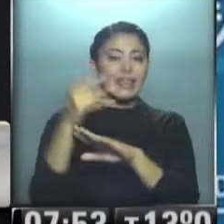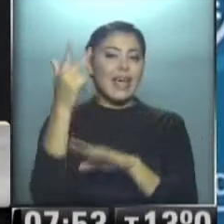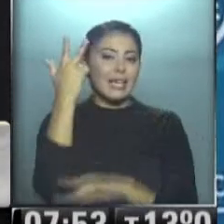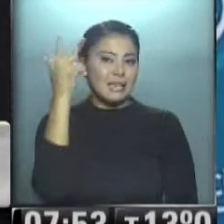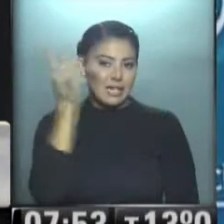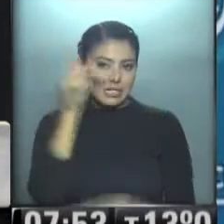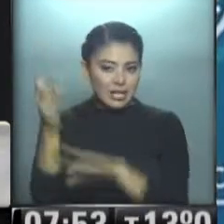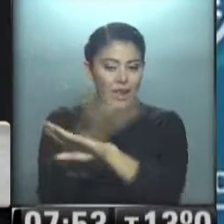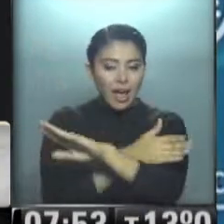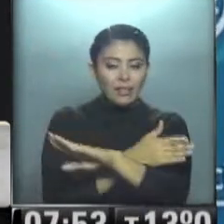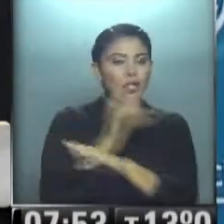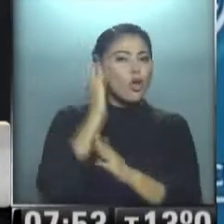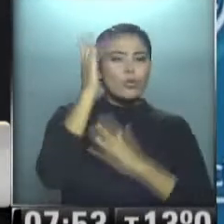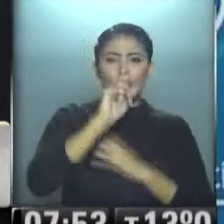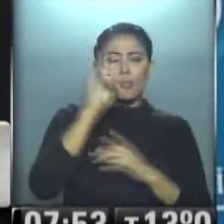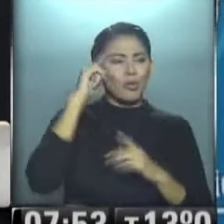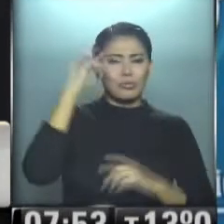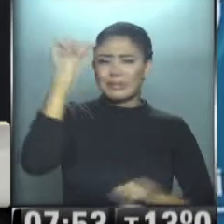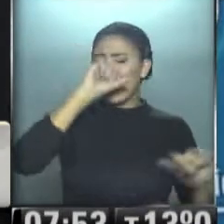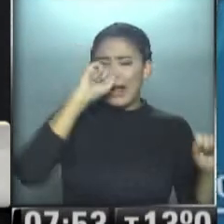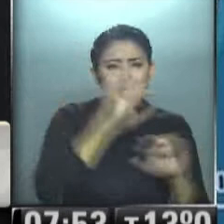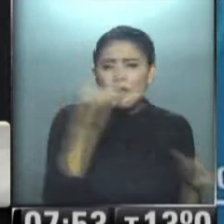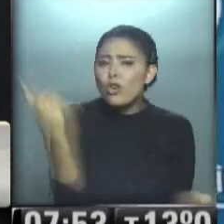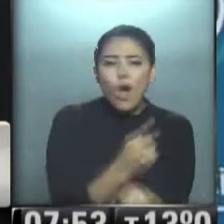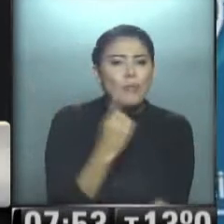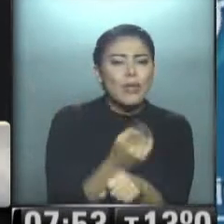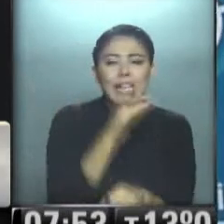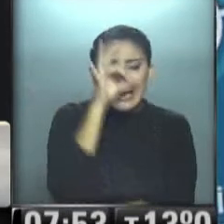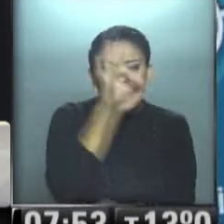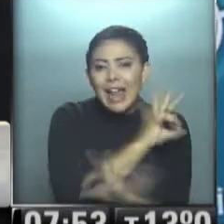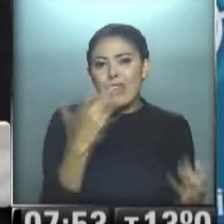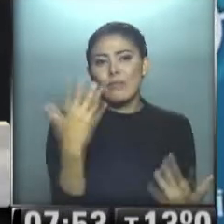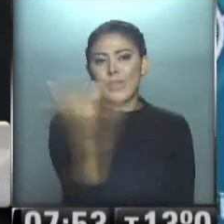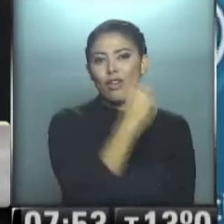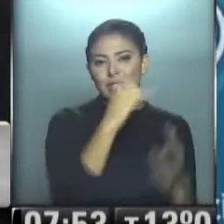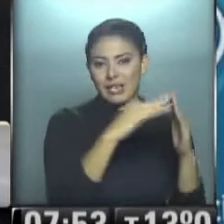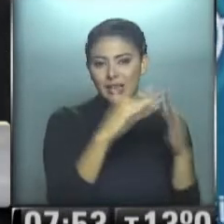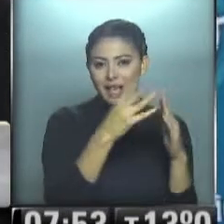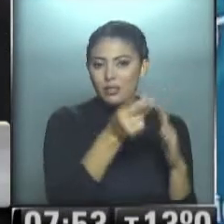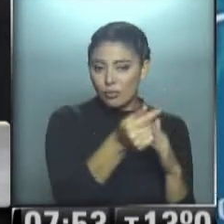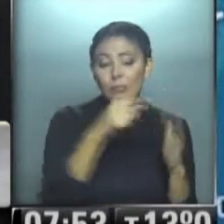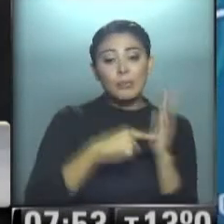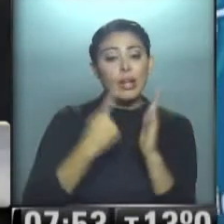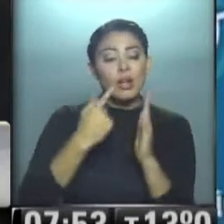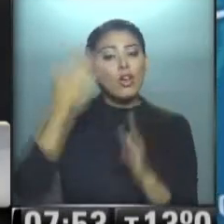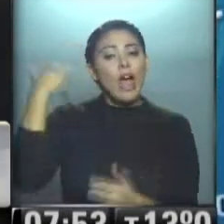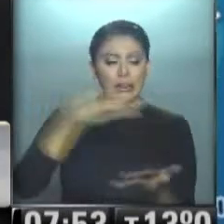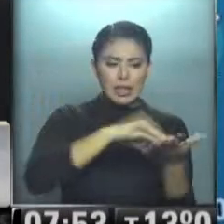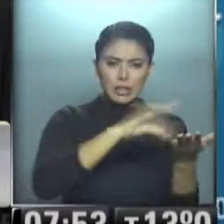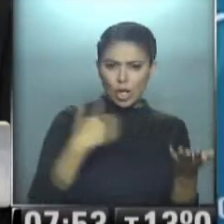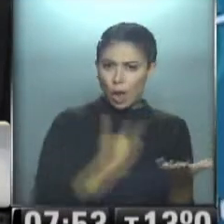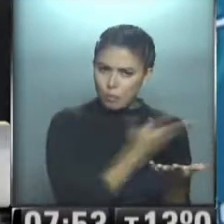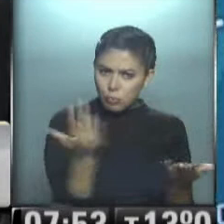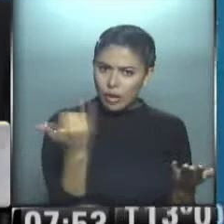era más que un sueño una pesadilla porque no podía llegar nadie a conseguir su vivienda y sin embargo había tierra pública